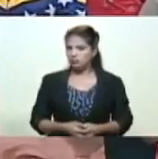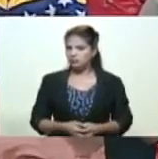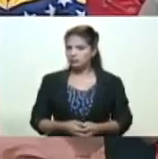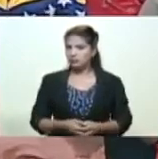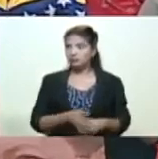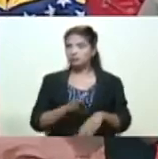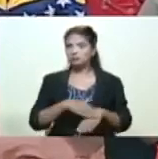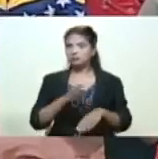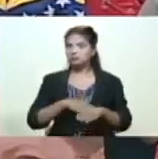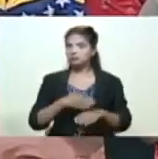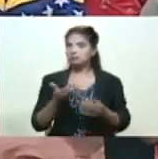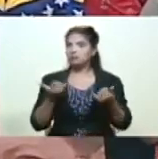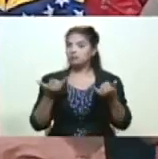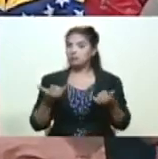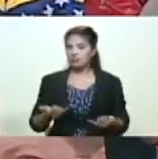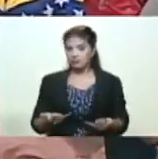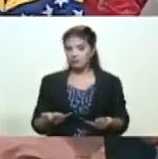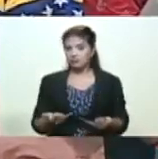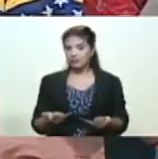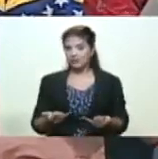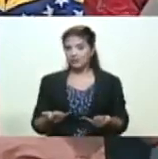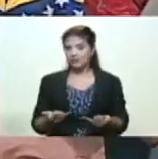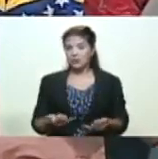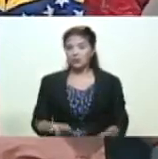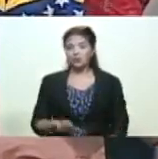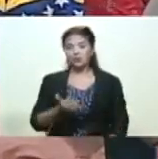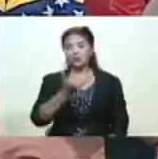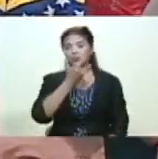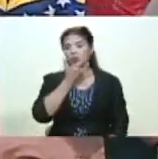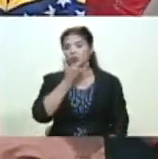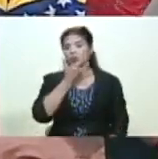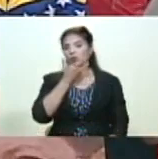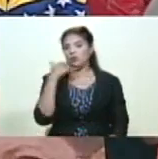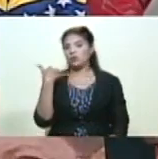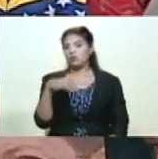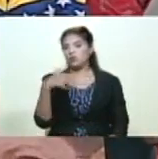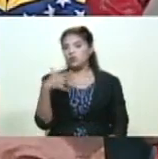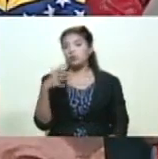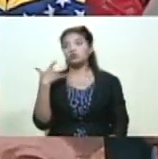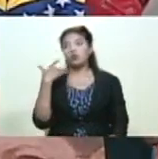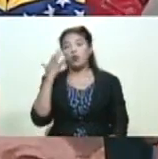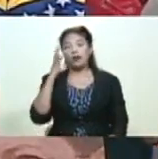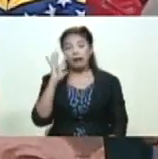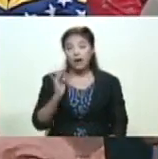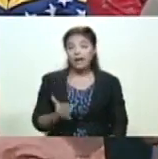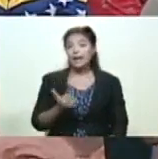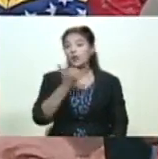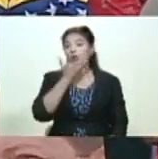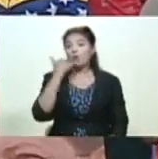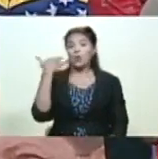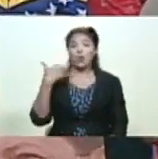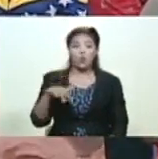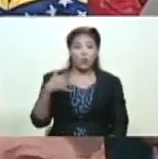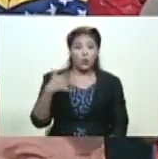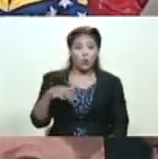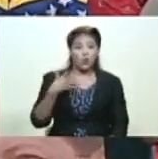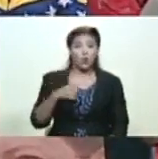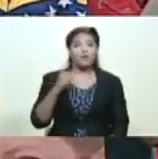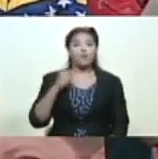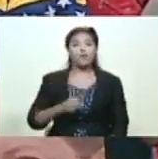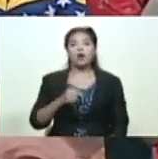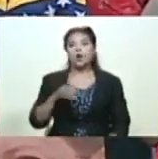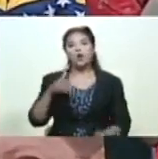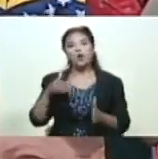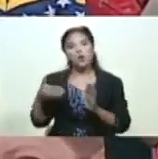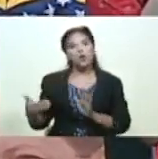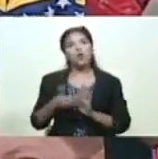Porque ha cometido este error grave, creo que el error más grave que se haya cometido contra